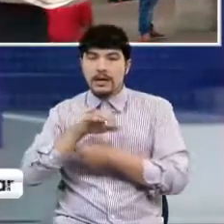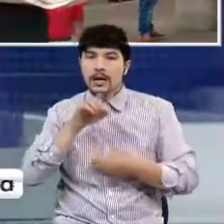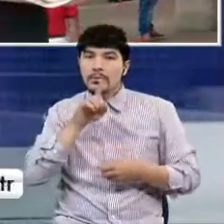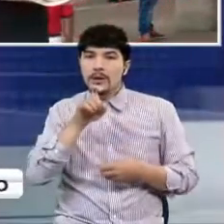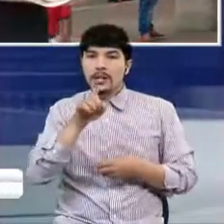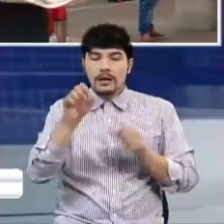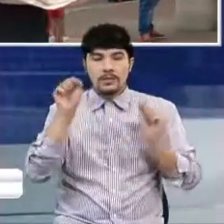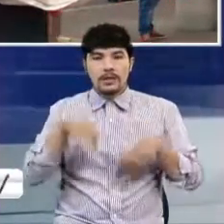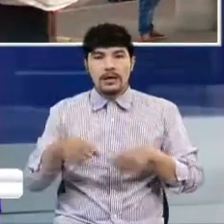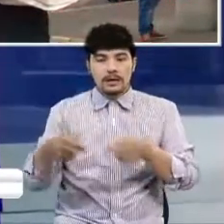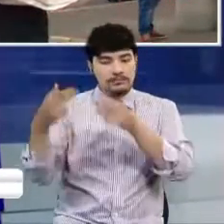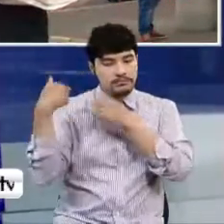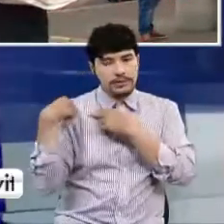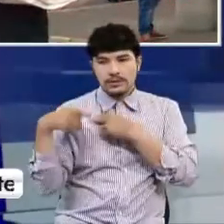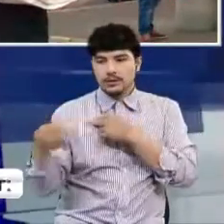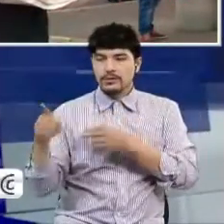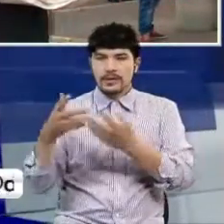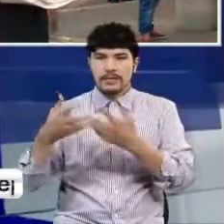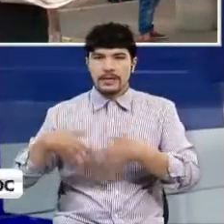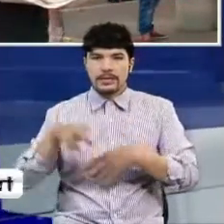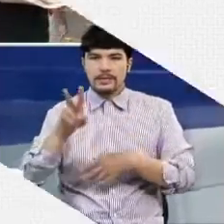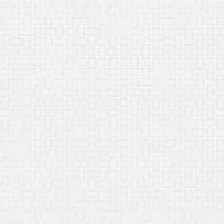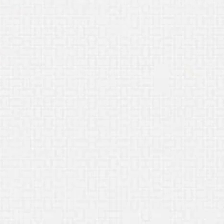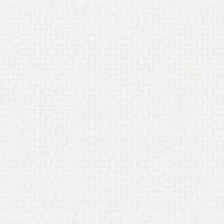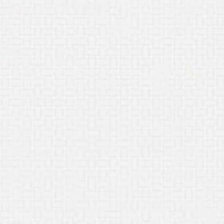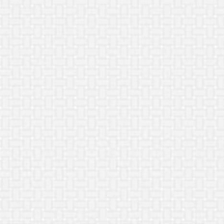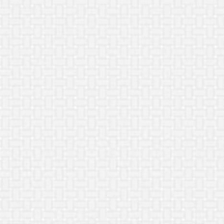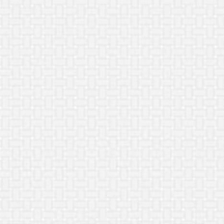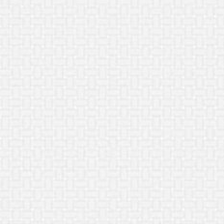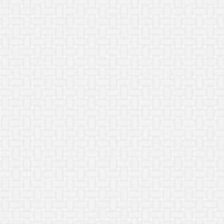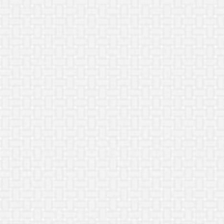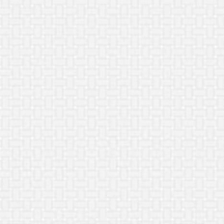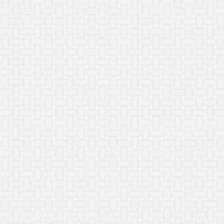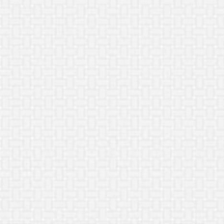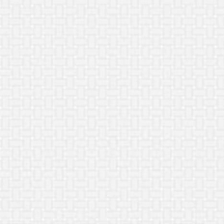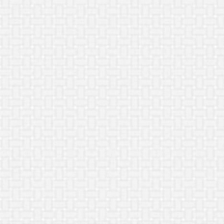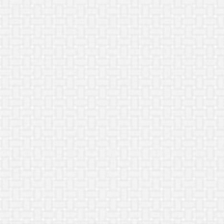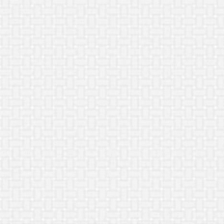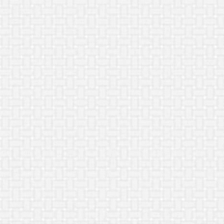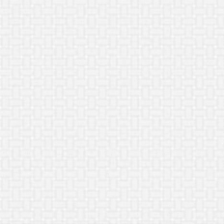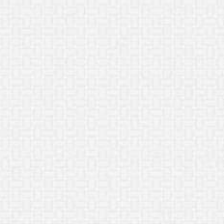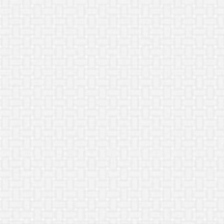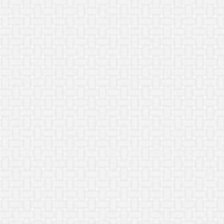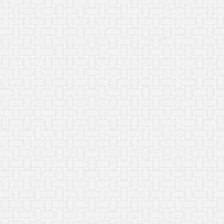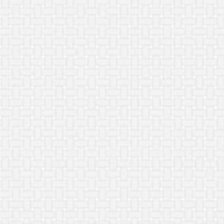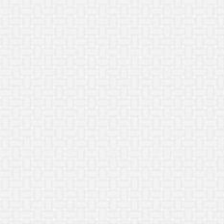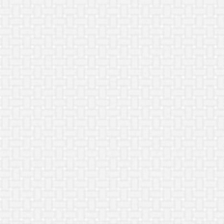asigne. Esto es todo por el momento. Sigan ustedes en estudio. Naltro.com.